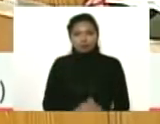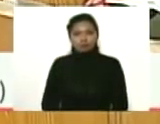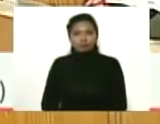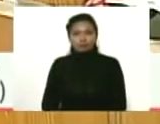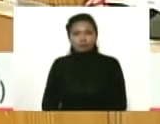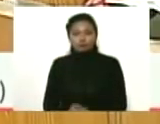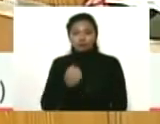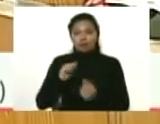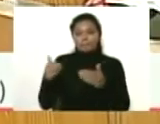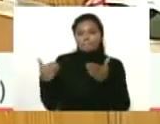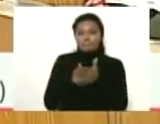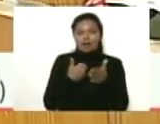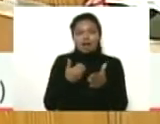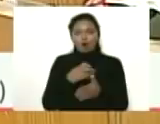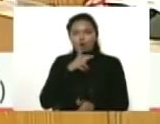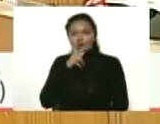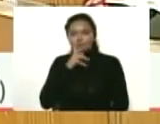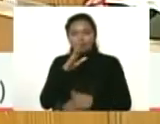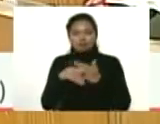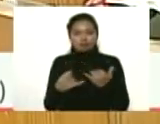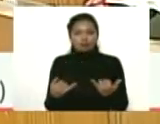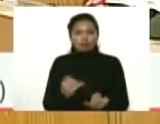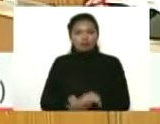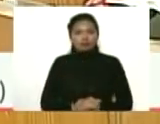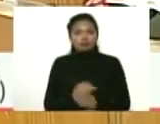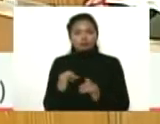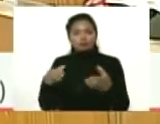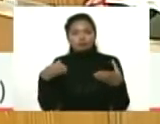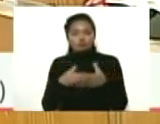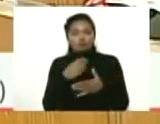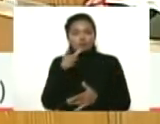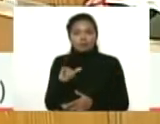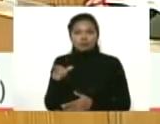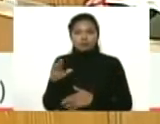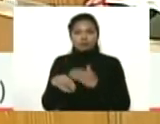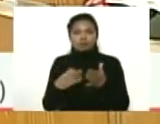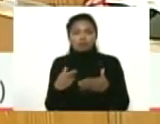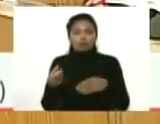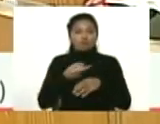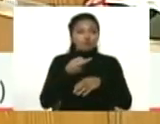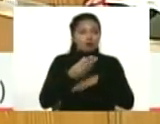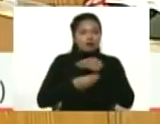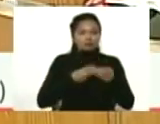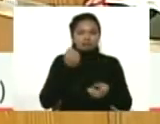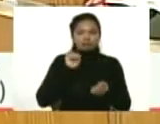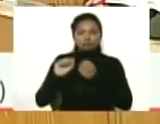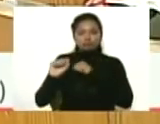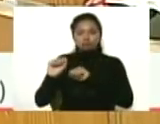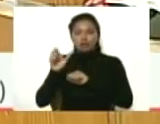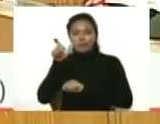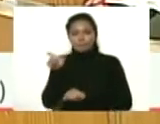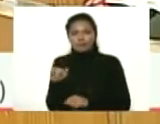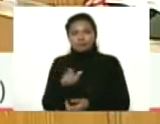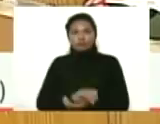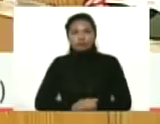contra estos ataques terroristas y fascistas de esta gente que lo que busca es hacer daño al país todo el tiempo.